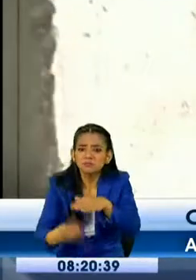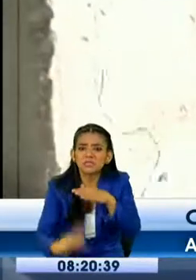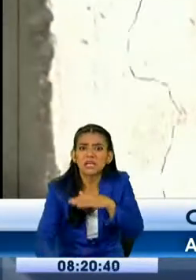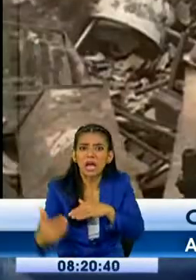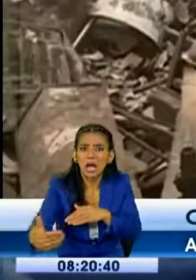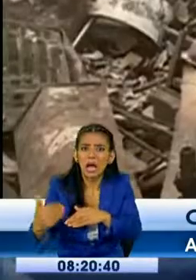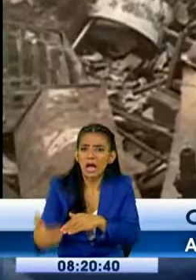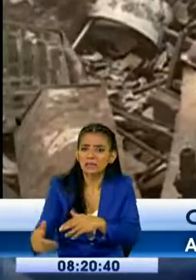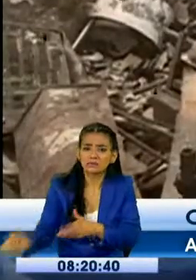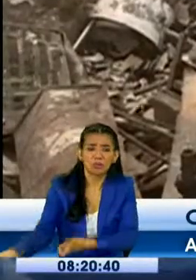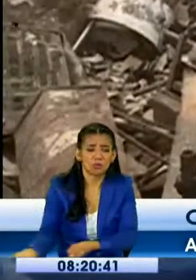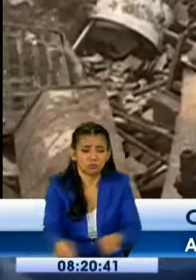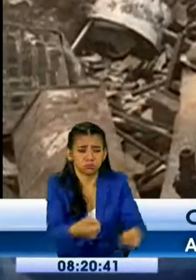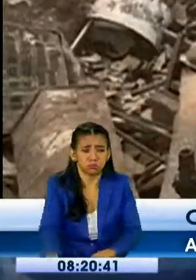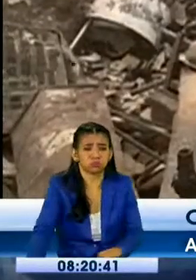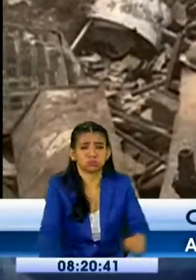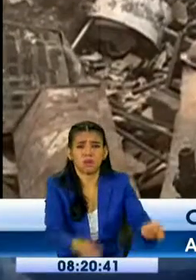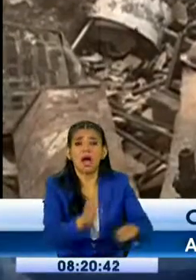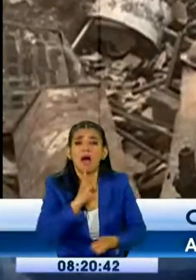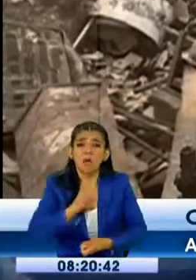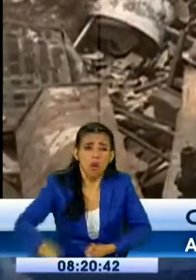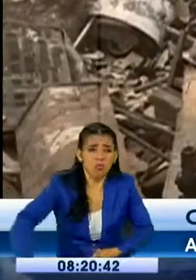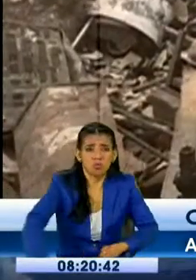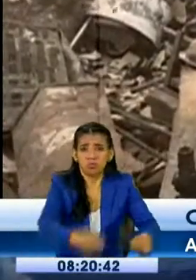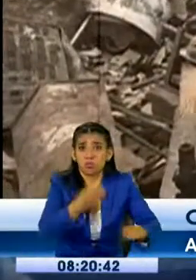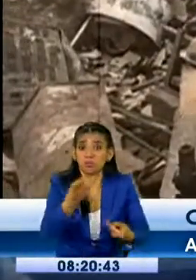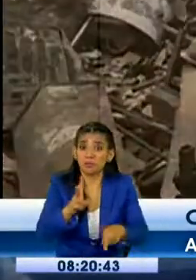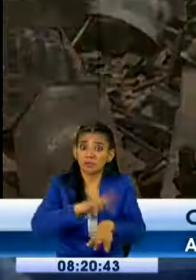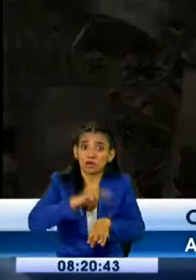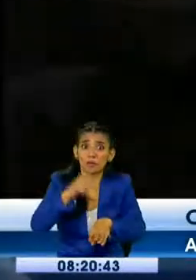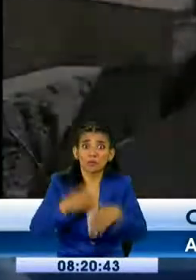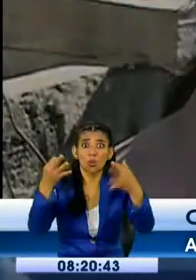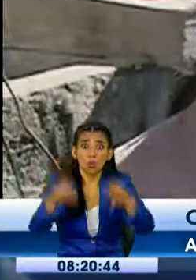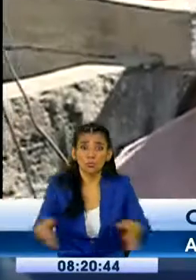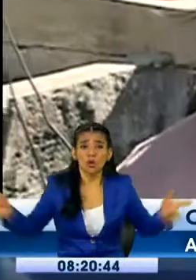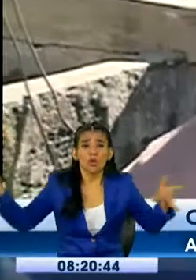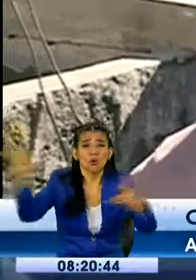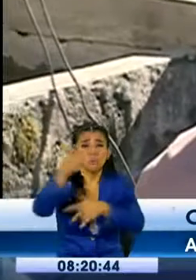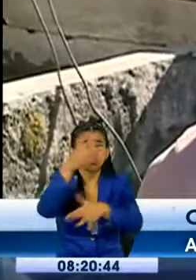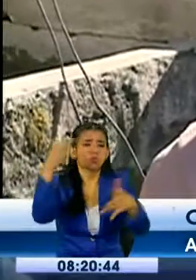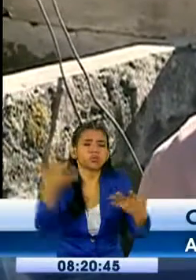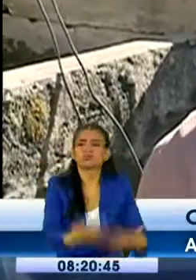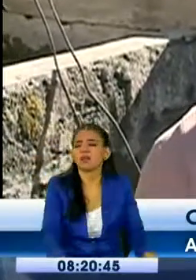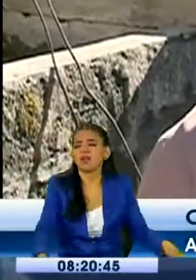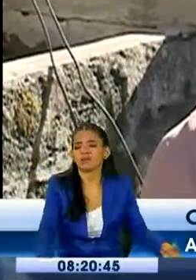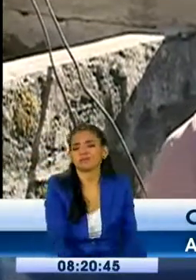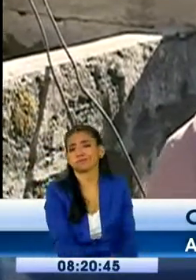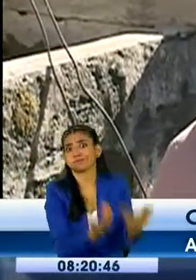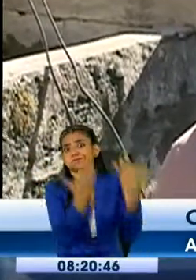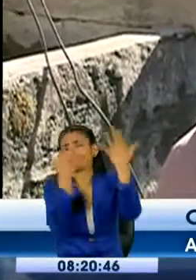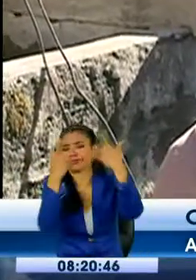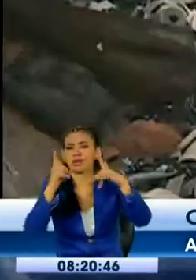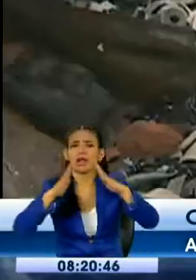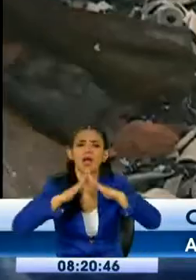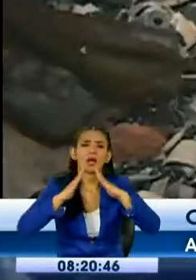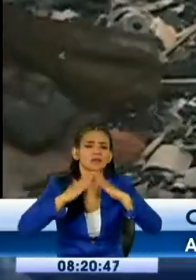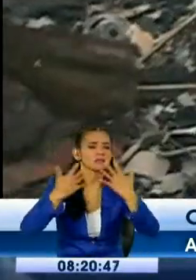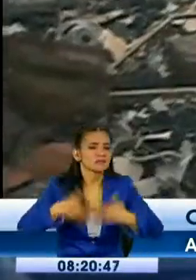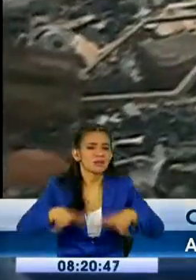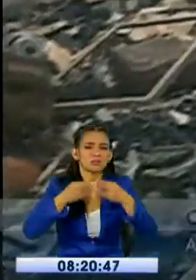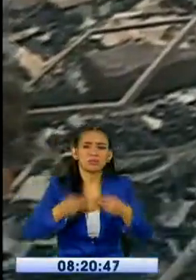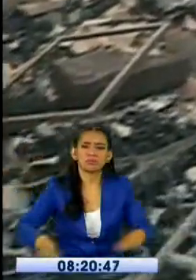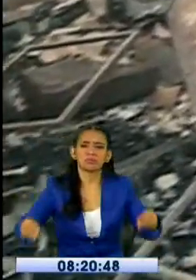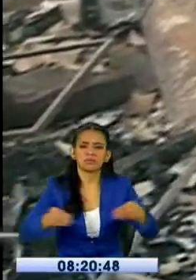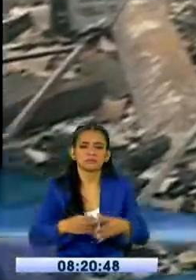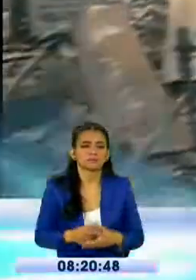hijas y mis sobrinos. Y como era, vino un ventarrón y se quemó totalmente la casa, no podemos hacer nada. Esta